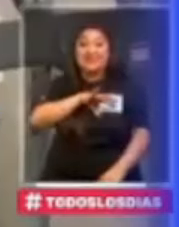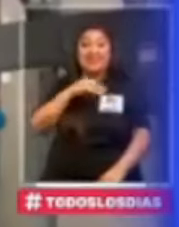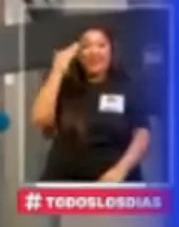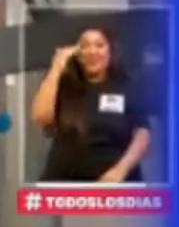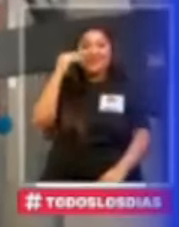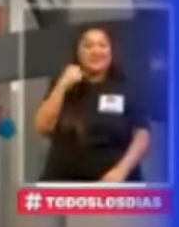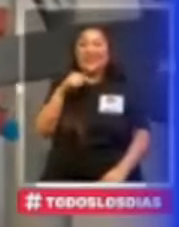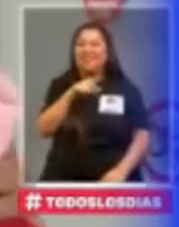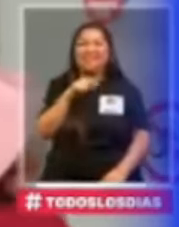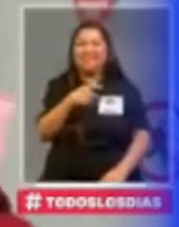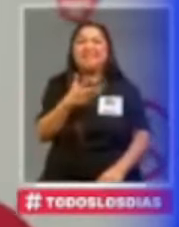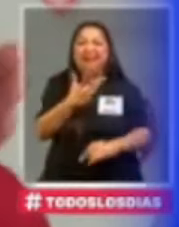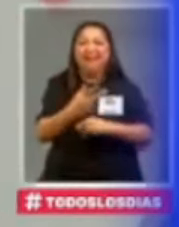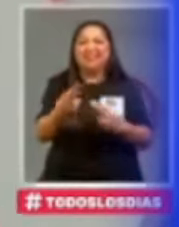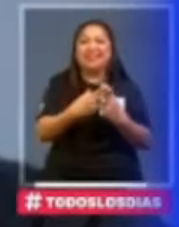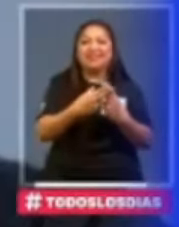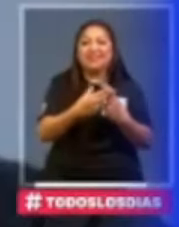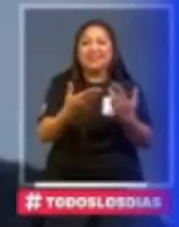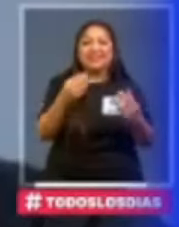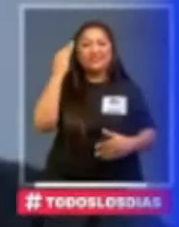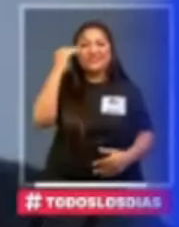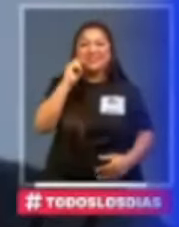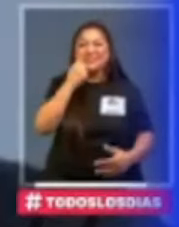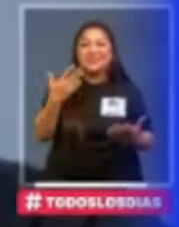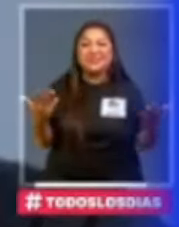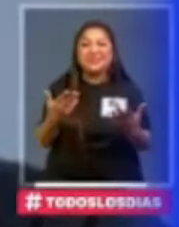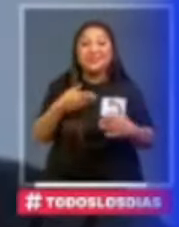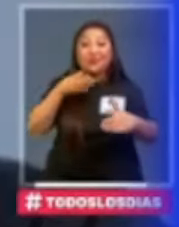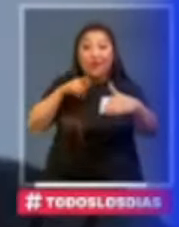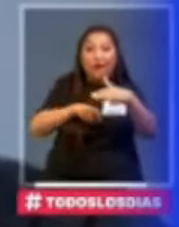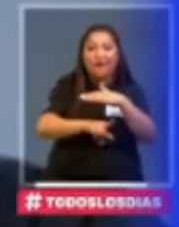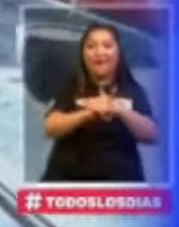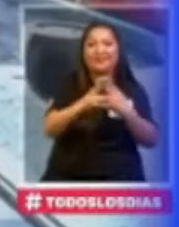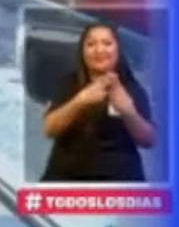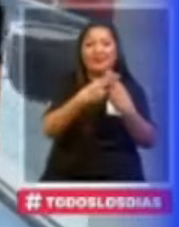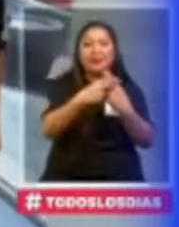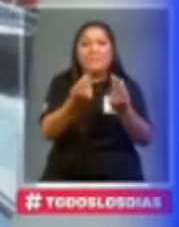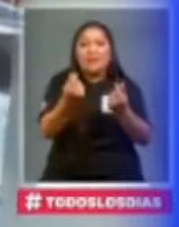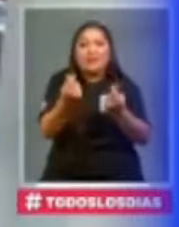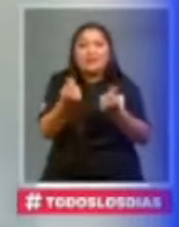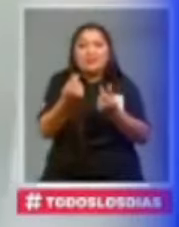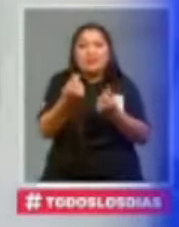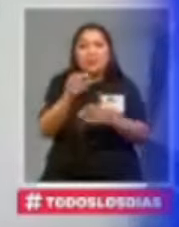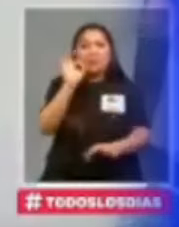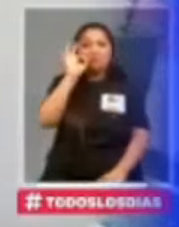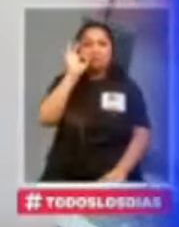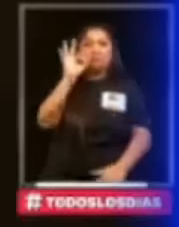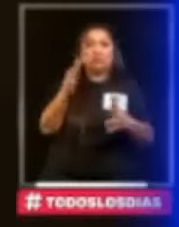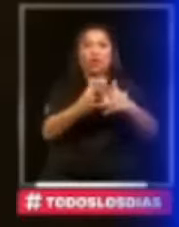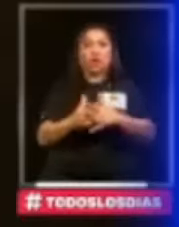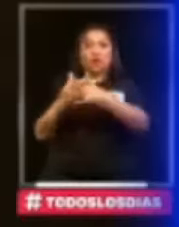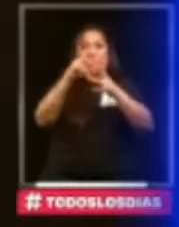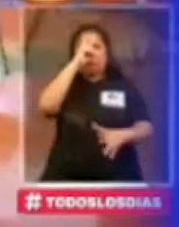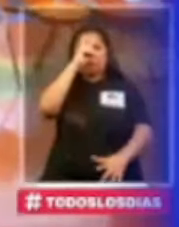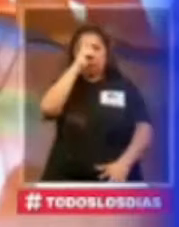Nosotros hemos viajado por muchas partes del mundo. Yo entro al centro y es como estar en una clínica en los Estados Unidos. Y en la Teletón veo el amor